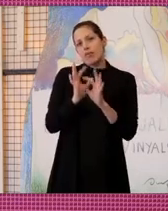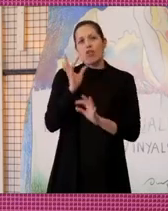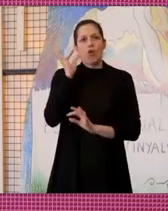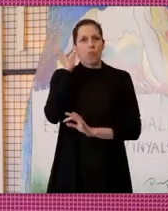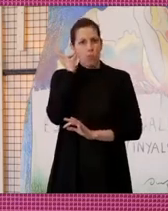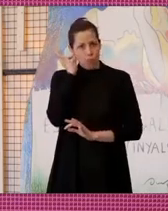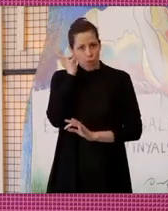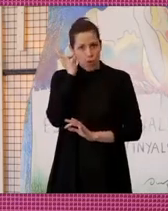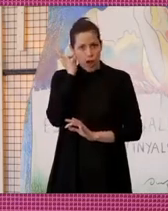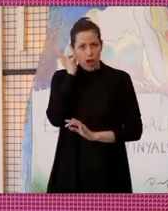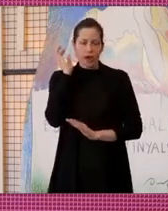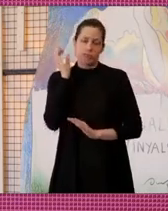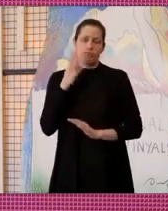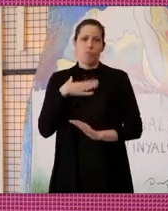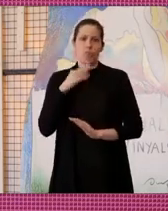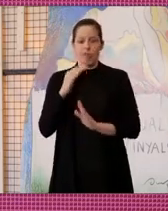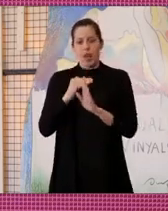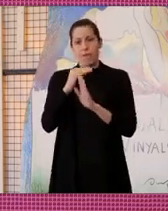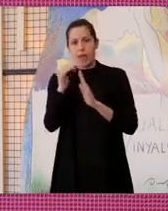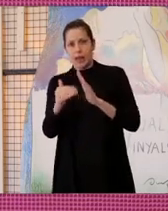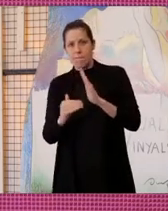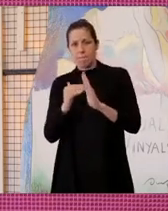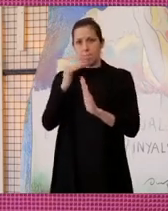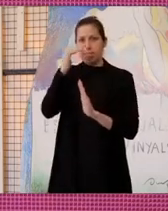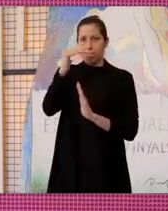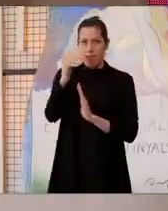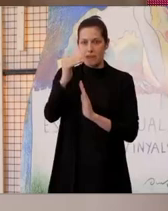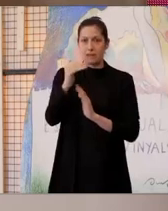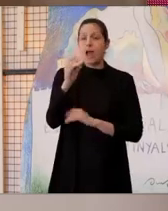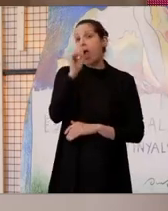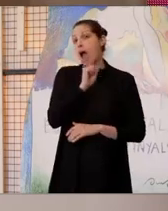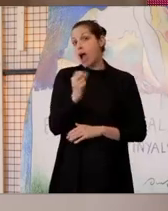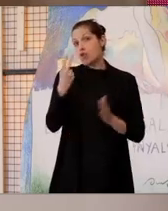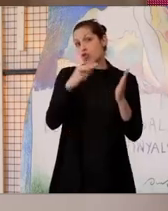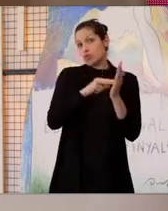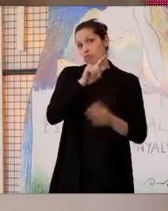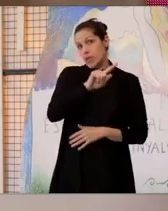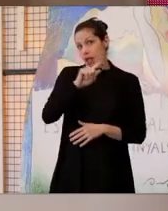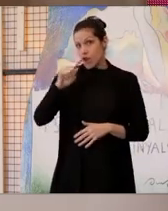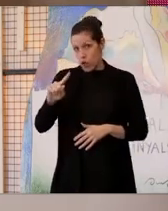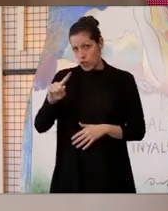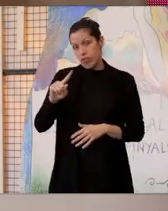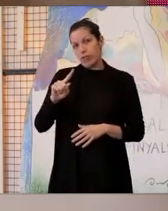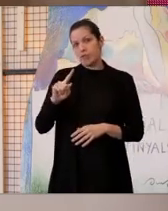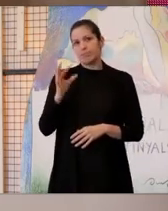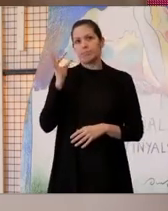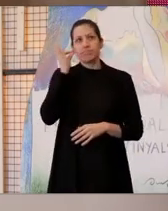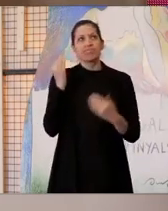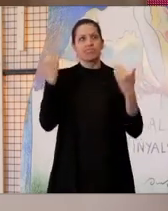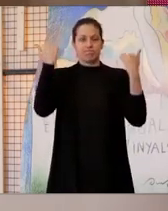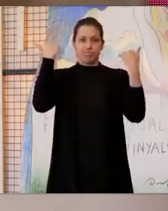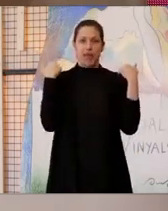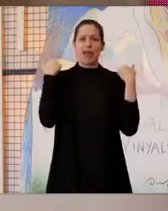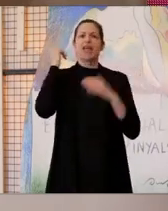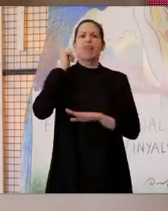se creó y empezó a funcionar en 2011 con Michelle bachelet como como